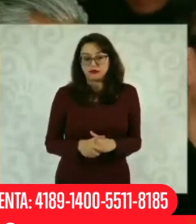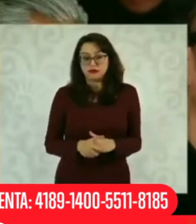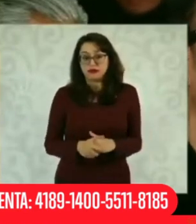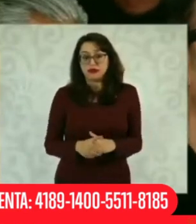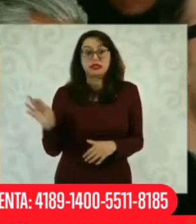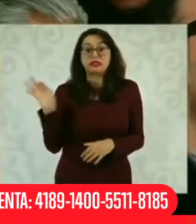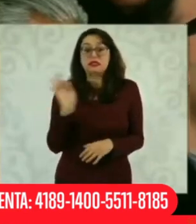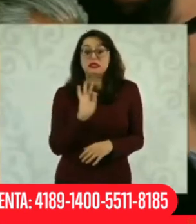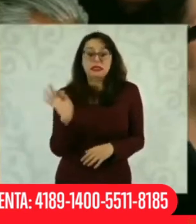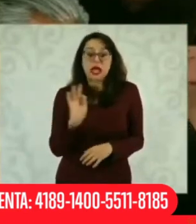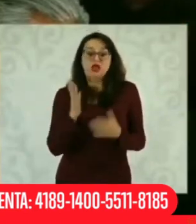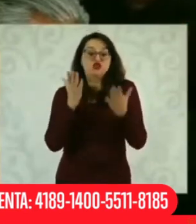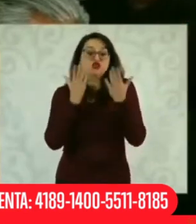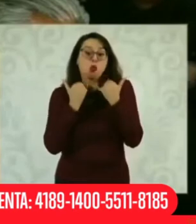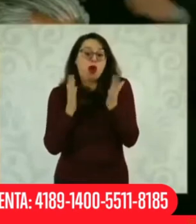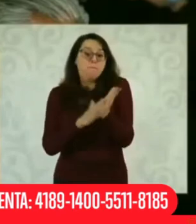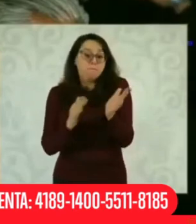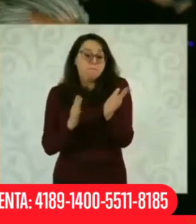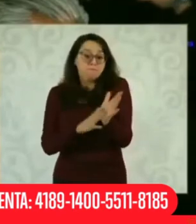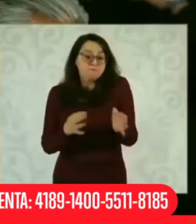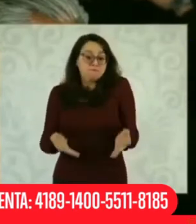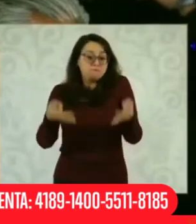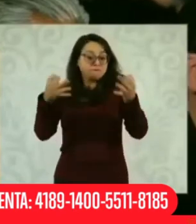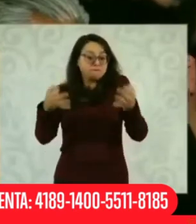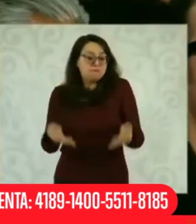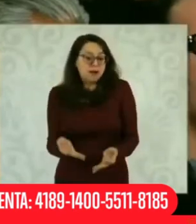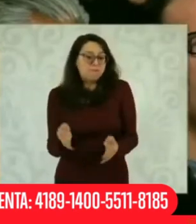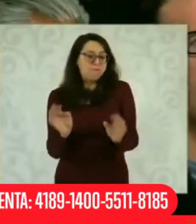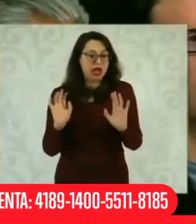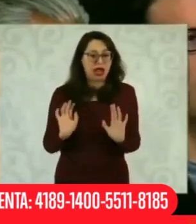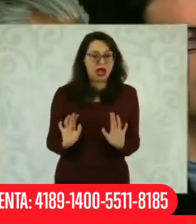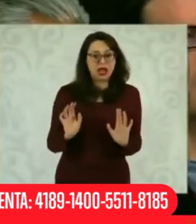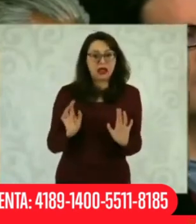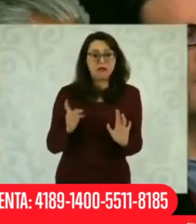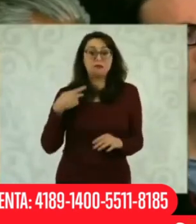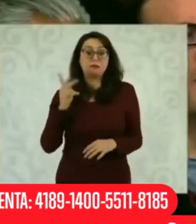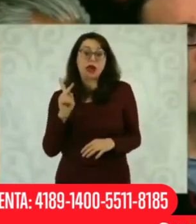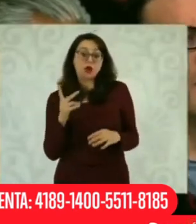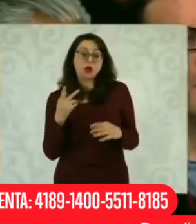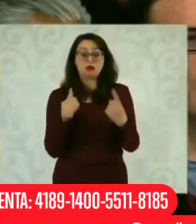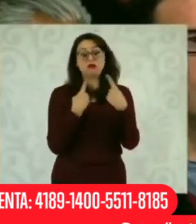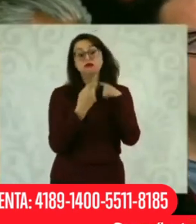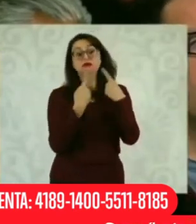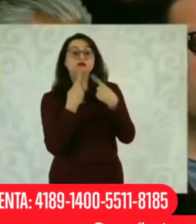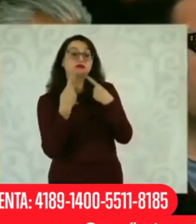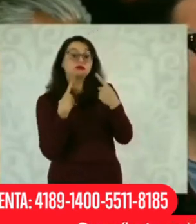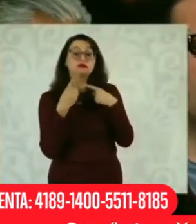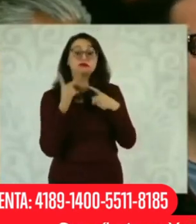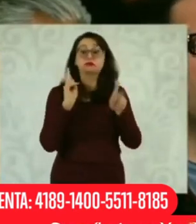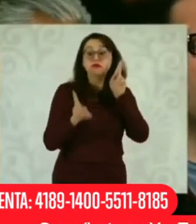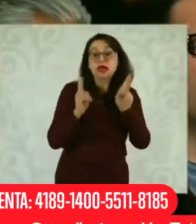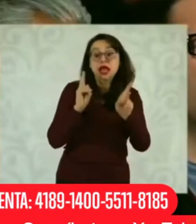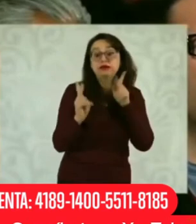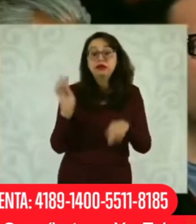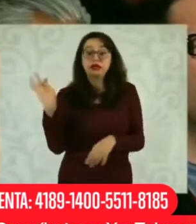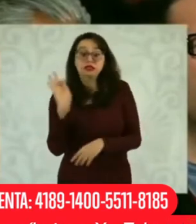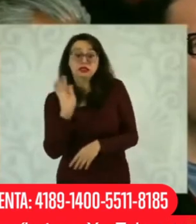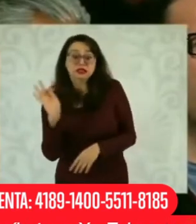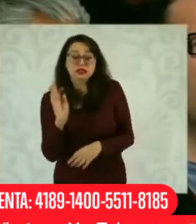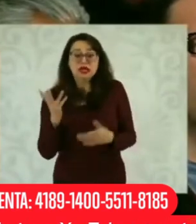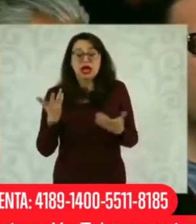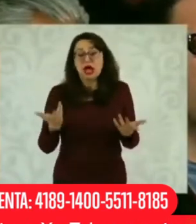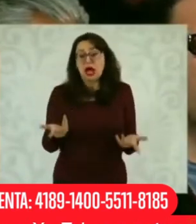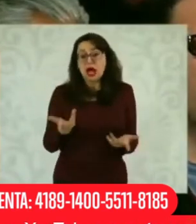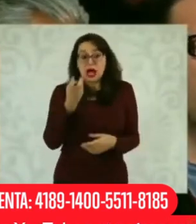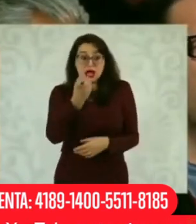una versión oficial en la que se hablara de qué se acordó o qué pláticas hubo. Preguntarle también en todo caso, bueno, después de que